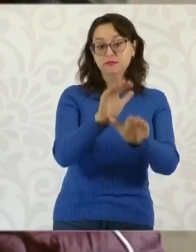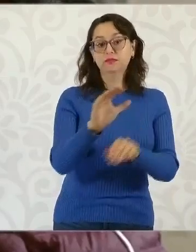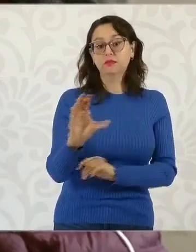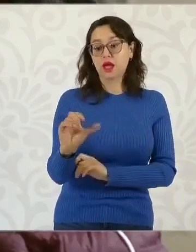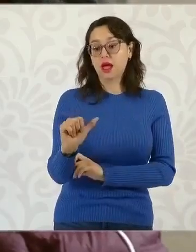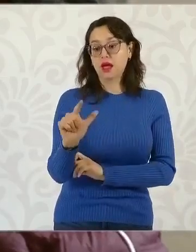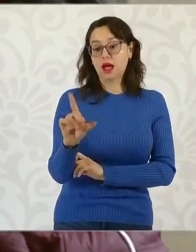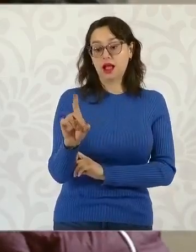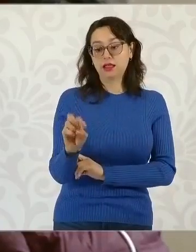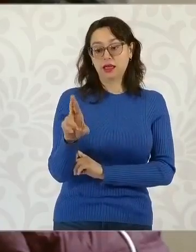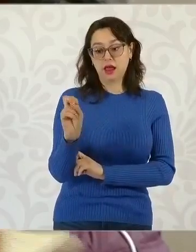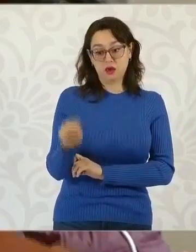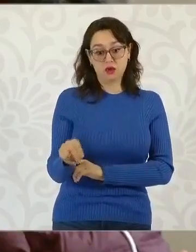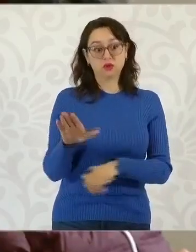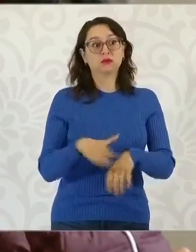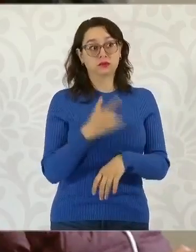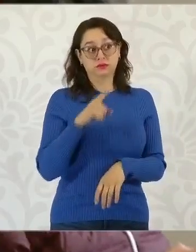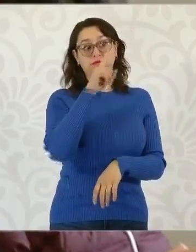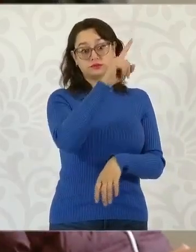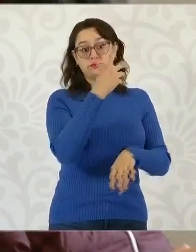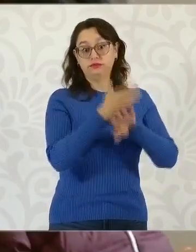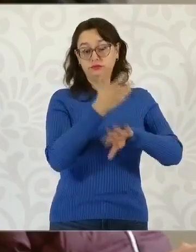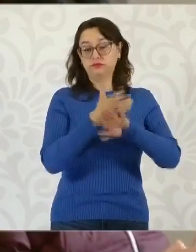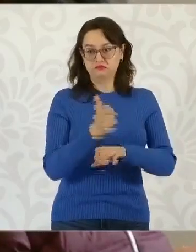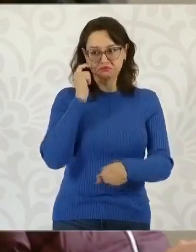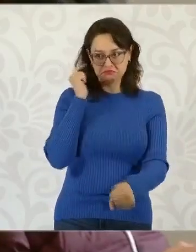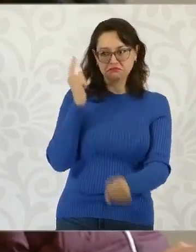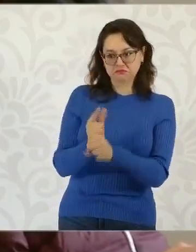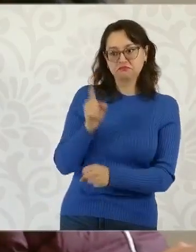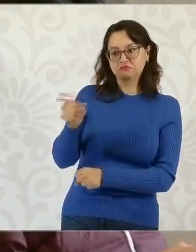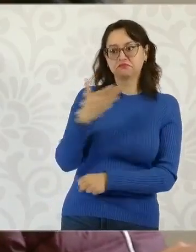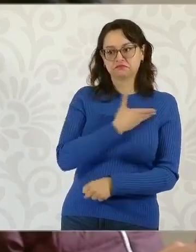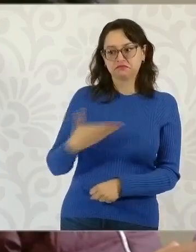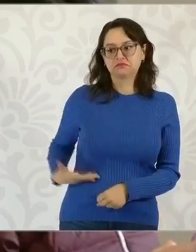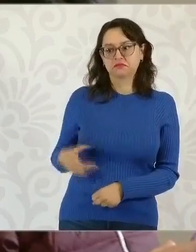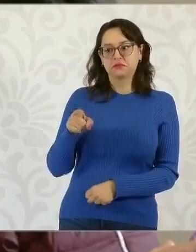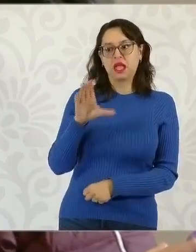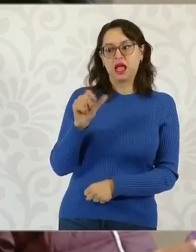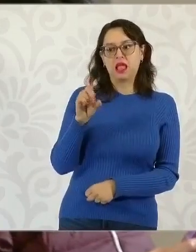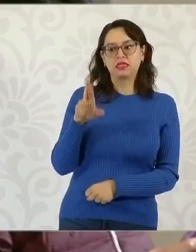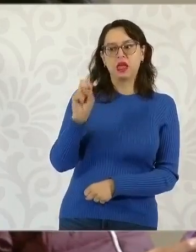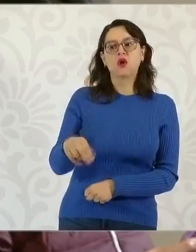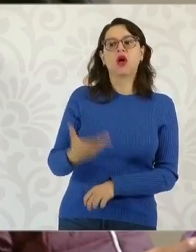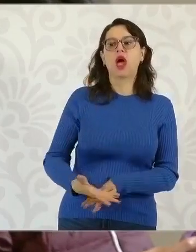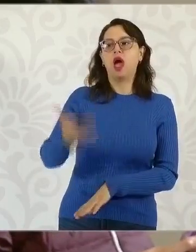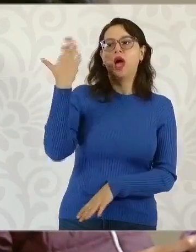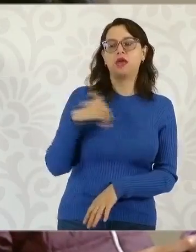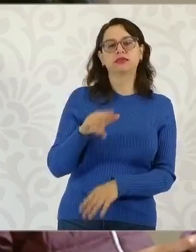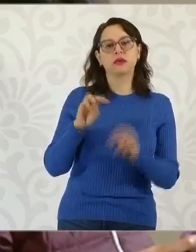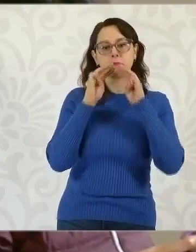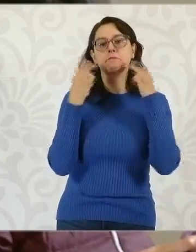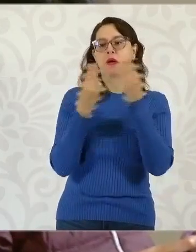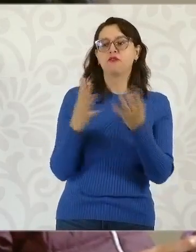toda vez que pues la Casa Blanca ha señalado precisamente a ese gobierno de Felipe Calderón, sobre